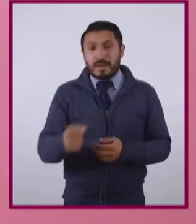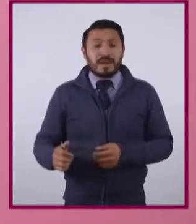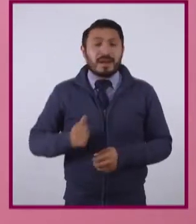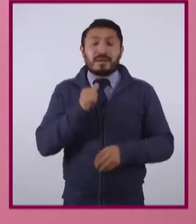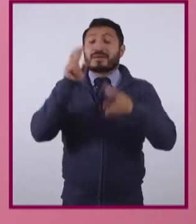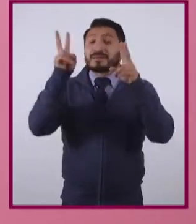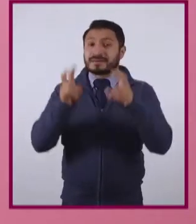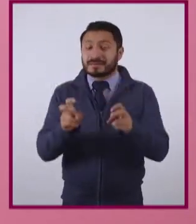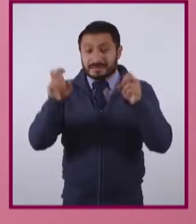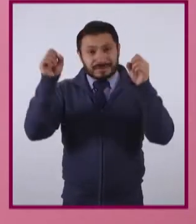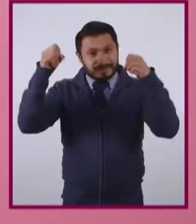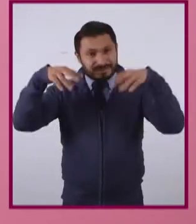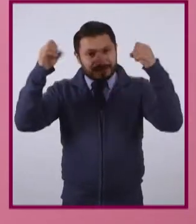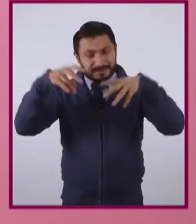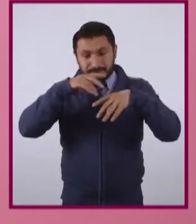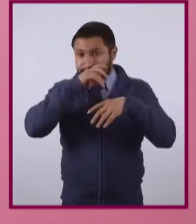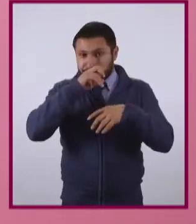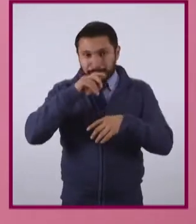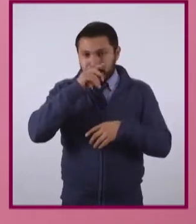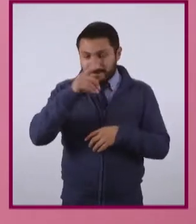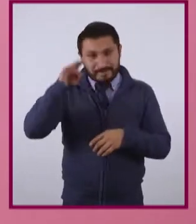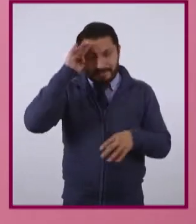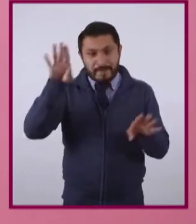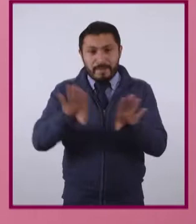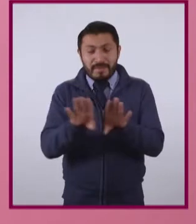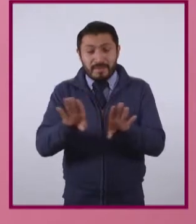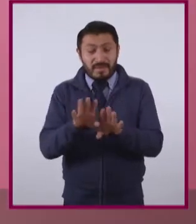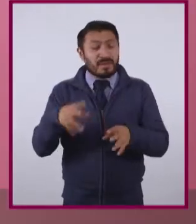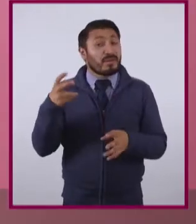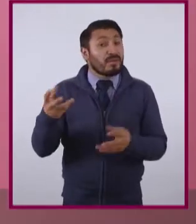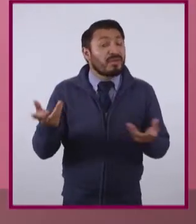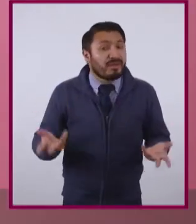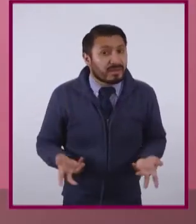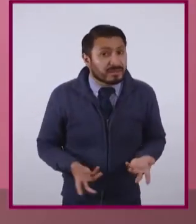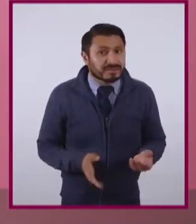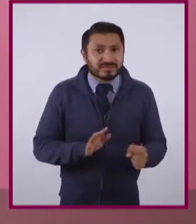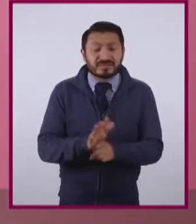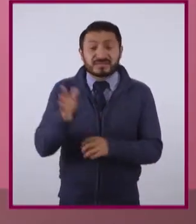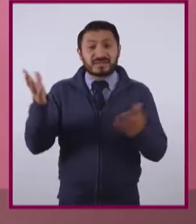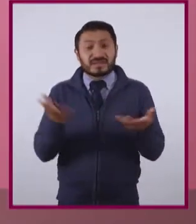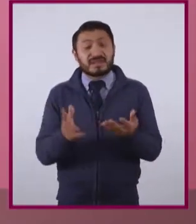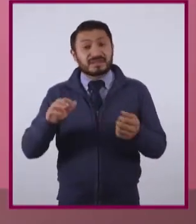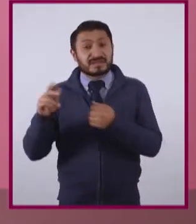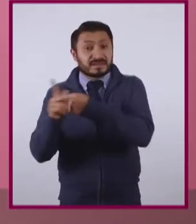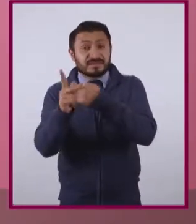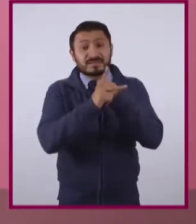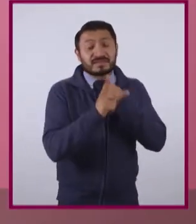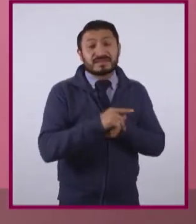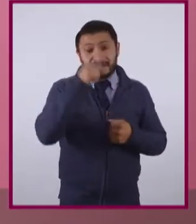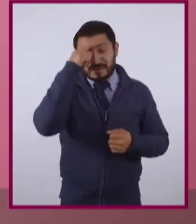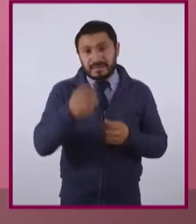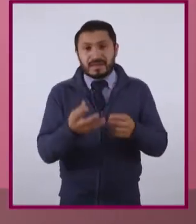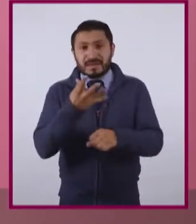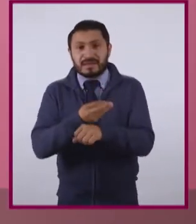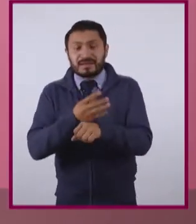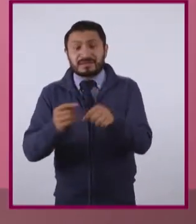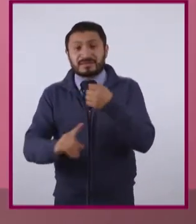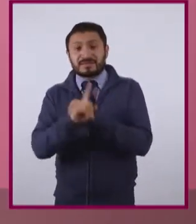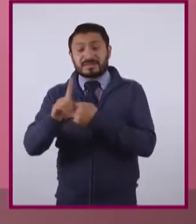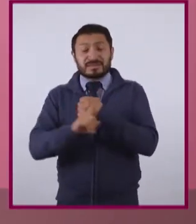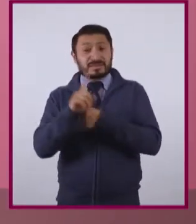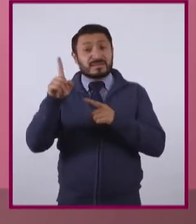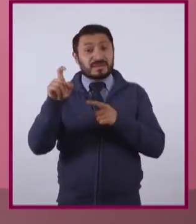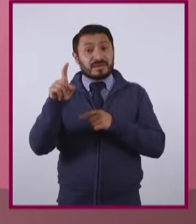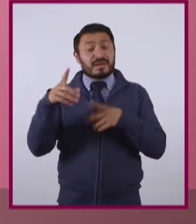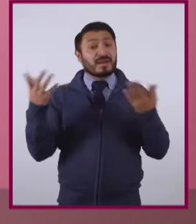pensado cómo ha afectado el cambio climático a la disposición de agua en el mundo? ¿Qué han hecho otros países del mundo para solucionar sus problemas de escasez de